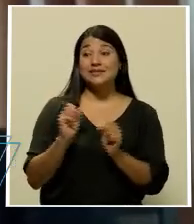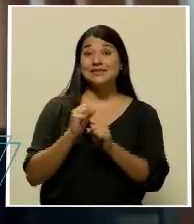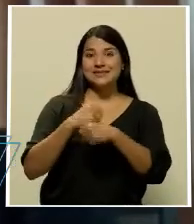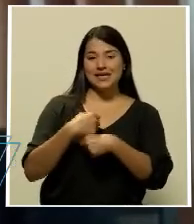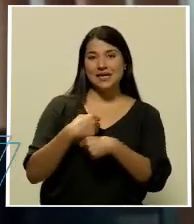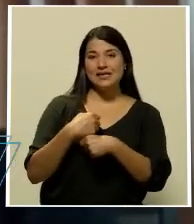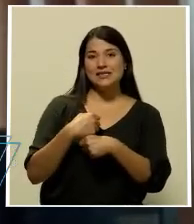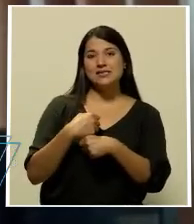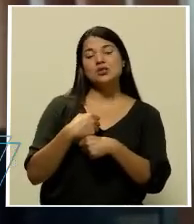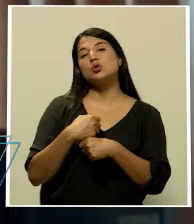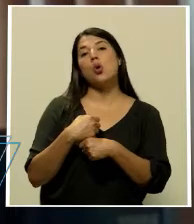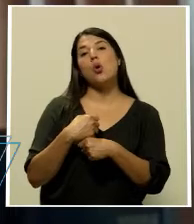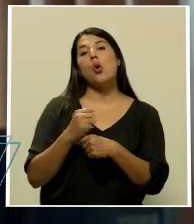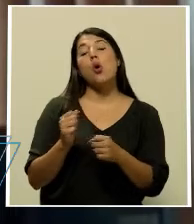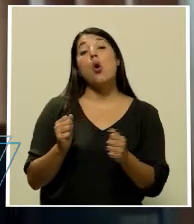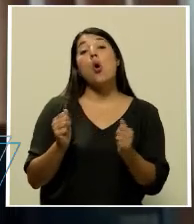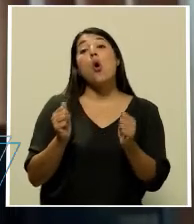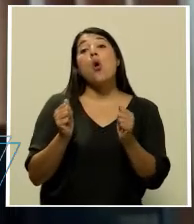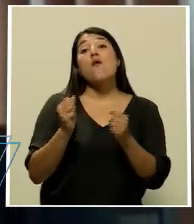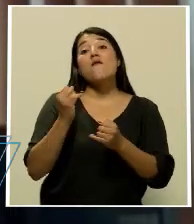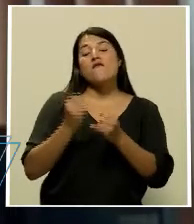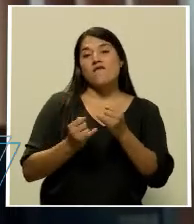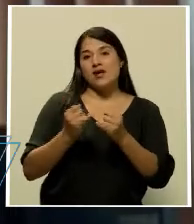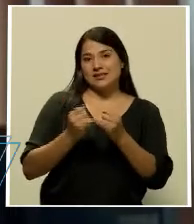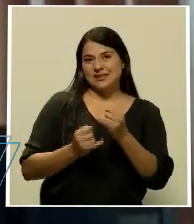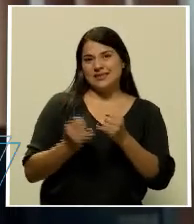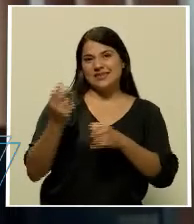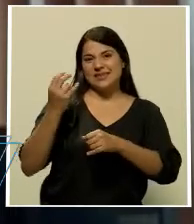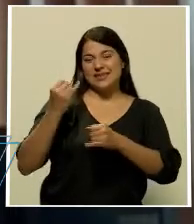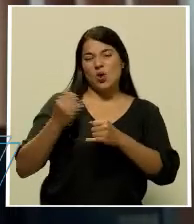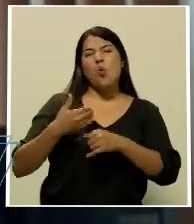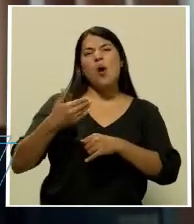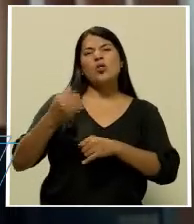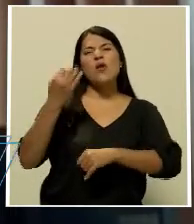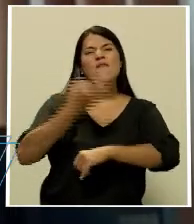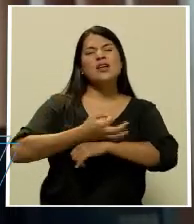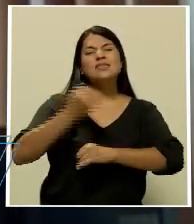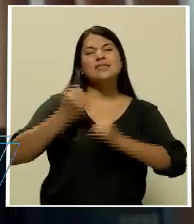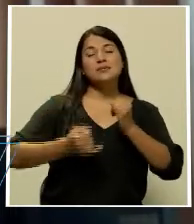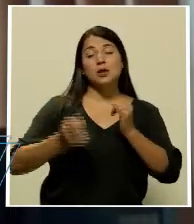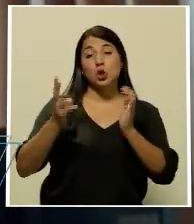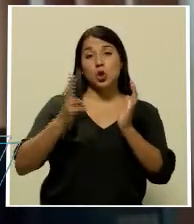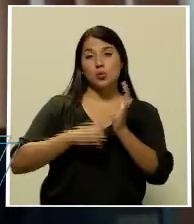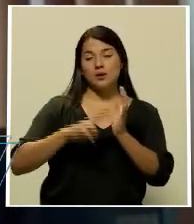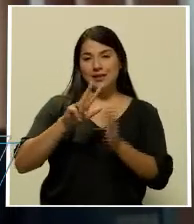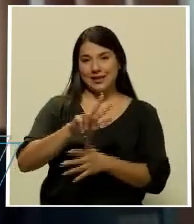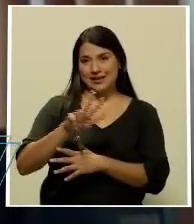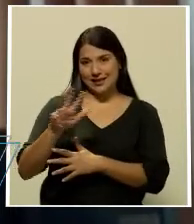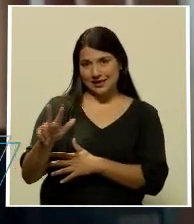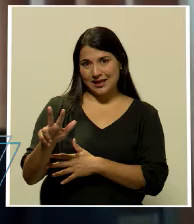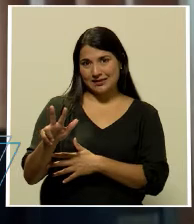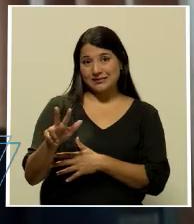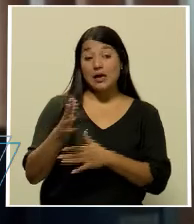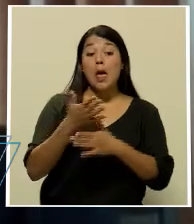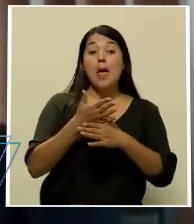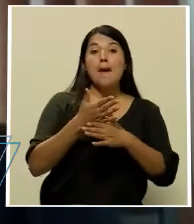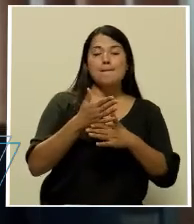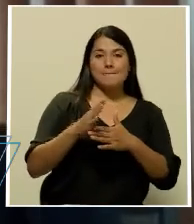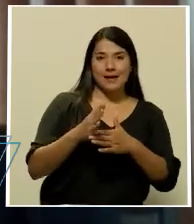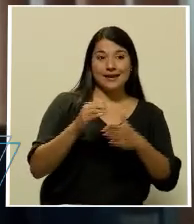con vencimiento al 2033, con un tramo sustancial en dólares, fundamentalmente, y un tramo en